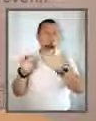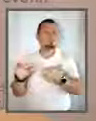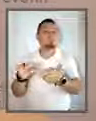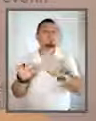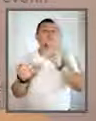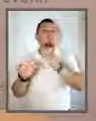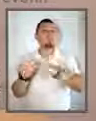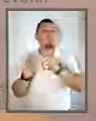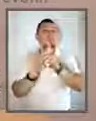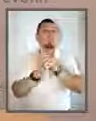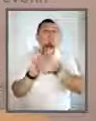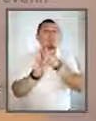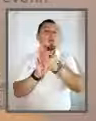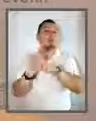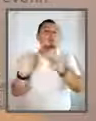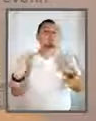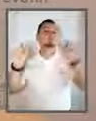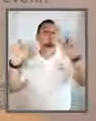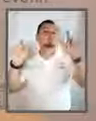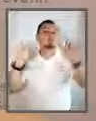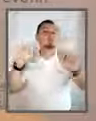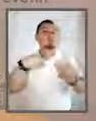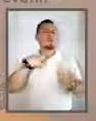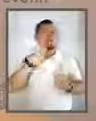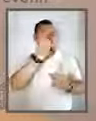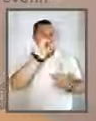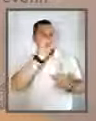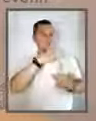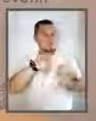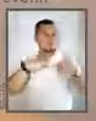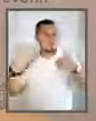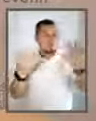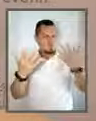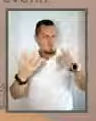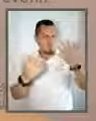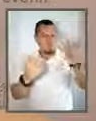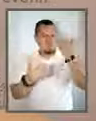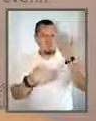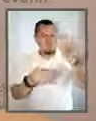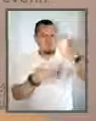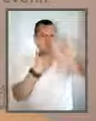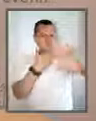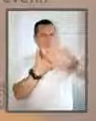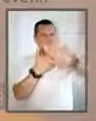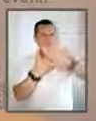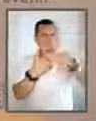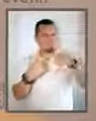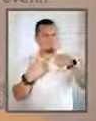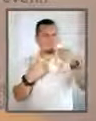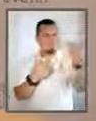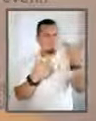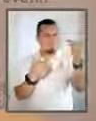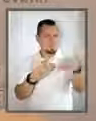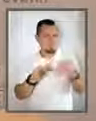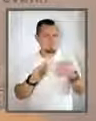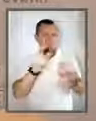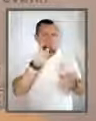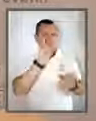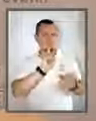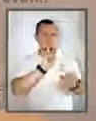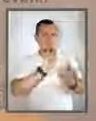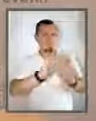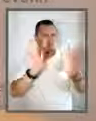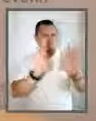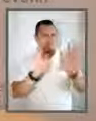través de un video que él no era portador en base a que había resultado negativo en una